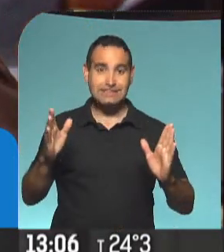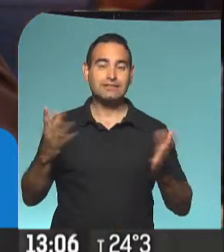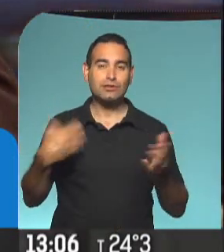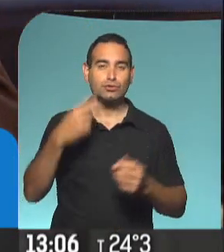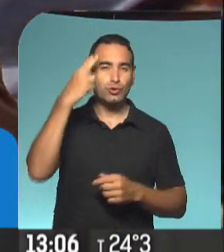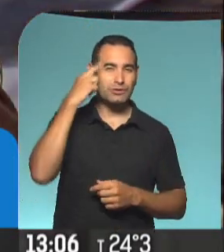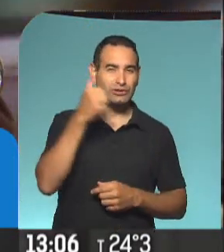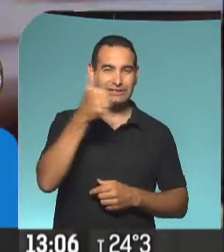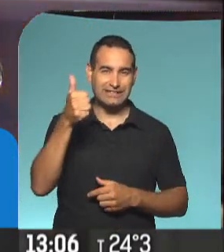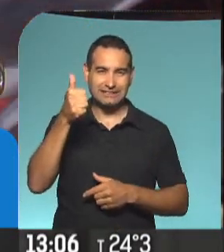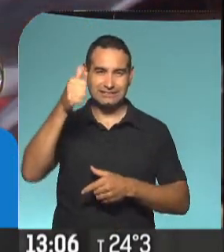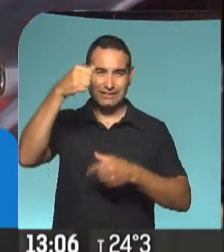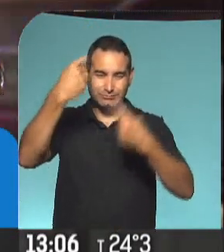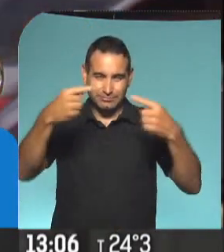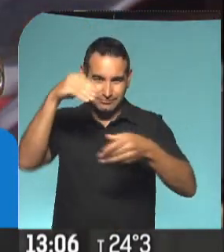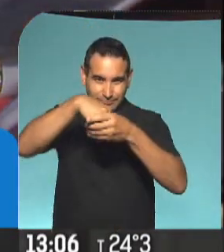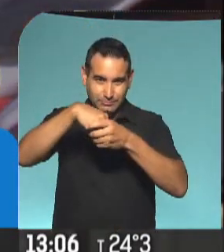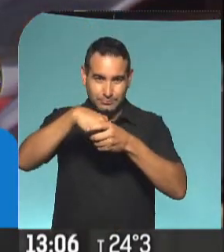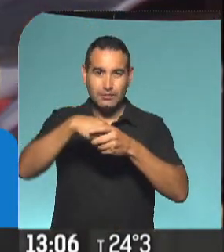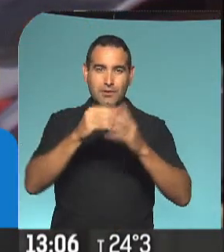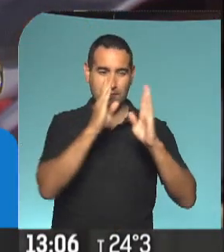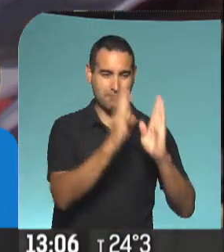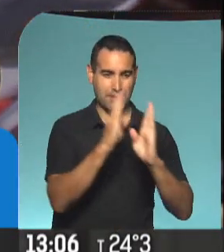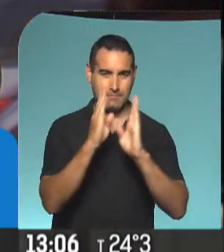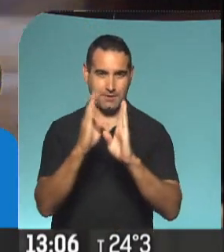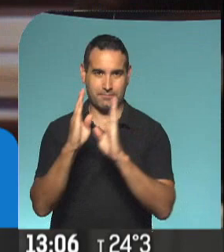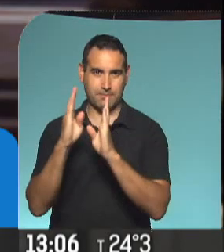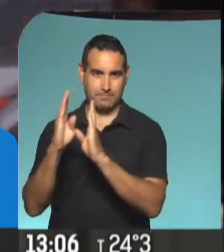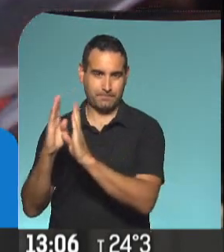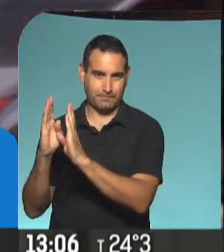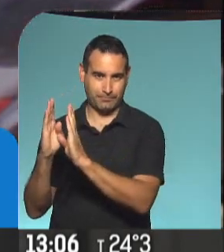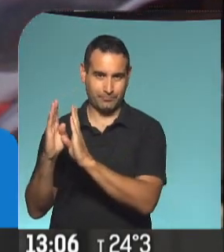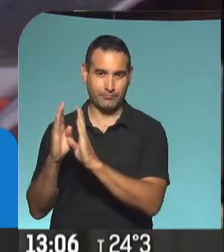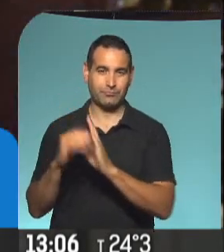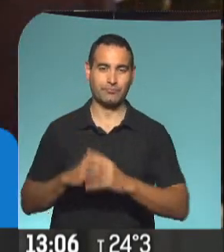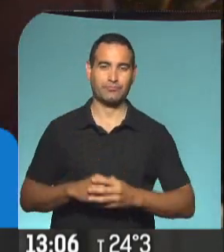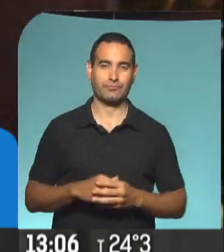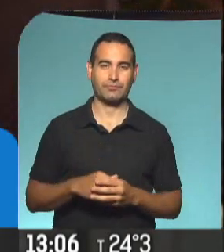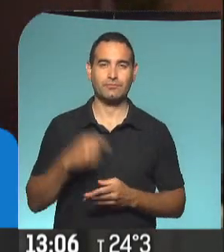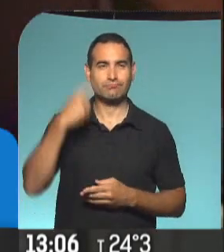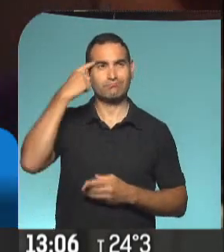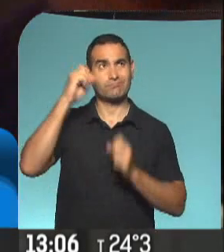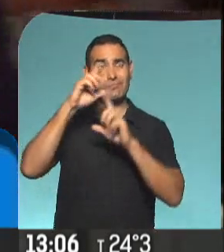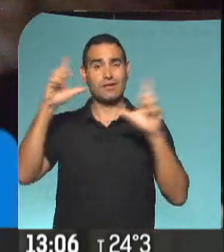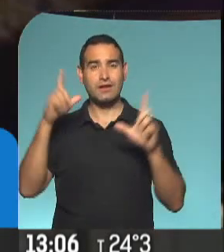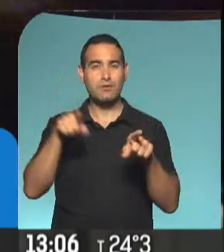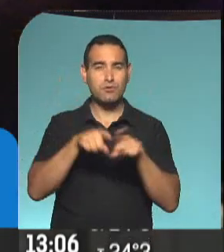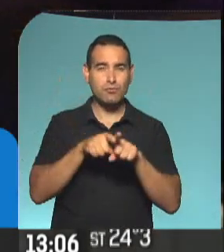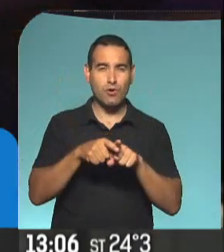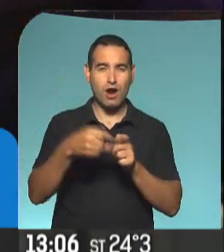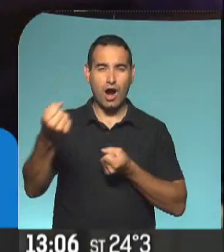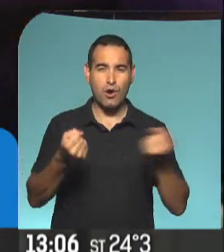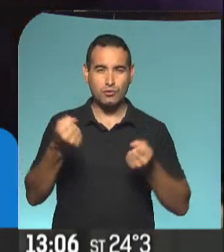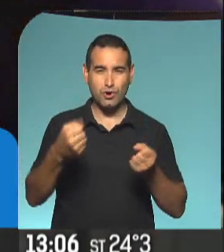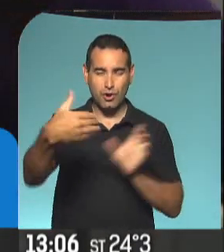960 componentes de las baterías. Componentes son cada uno como si nos graficamos la batería de un auto, cada una de